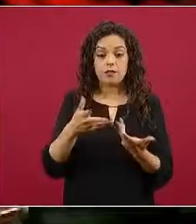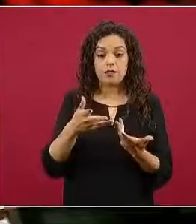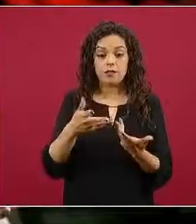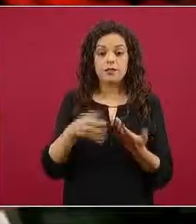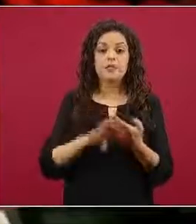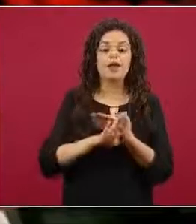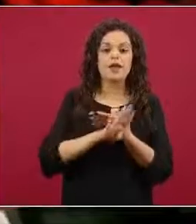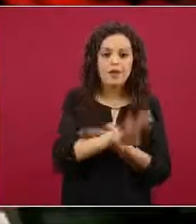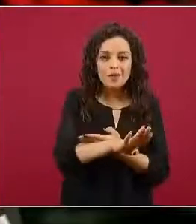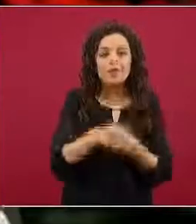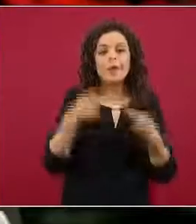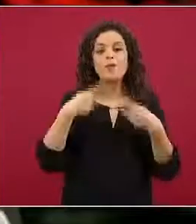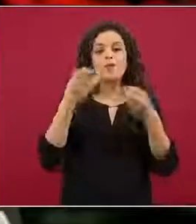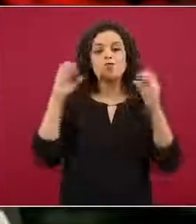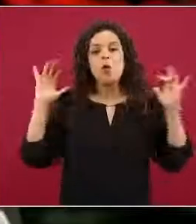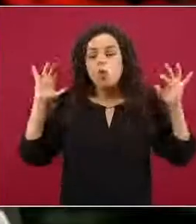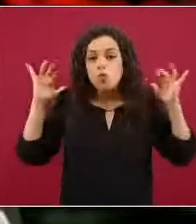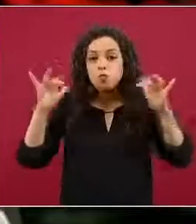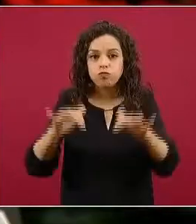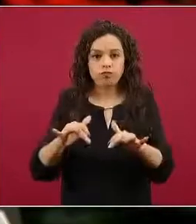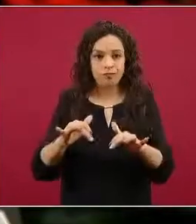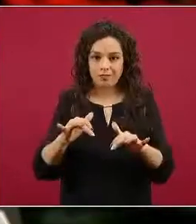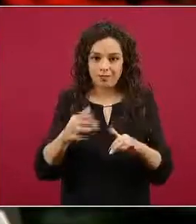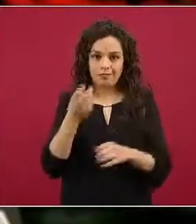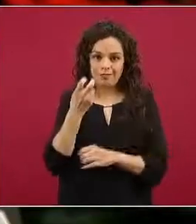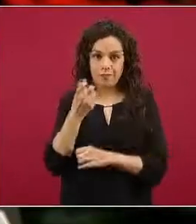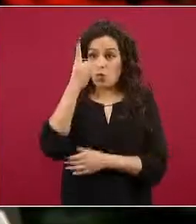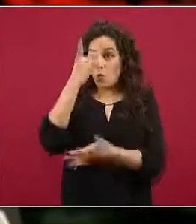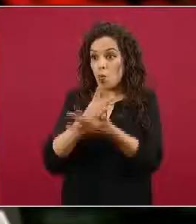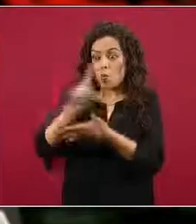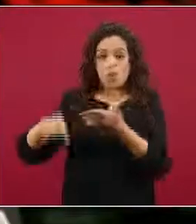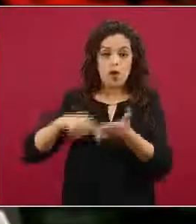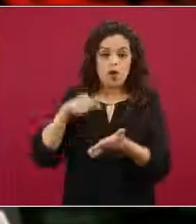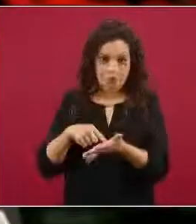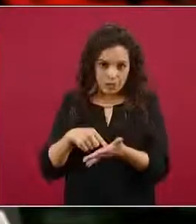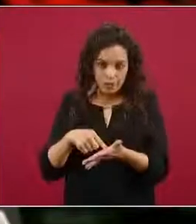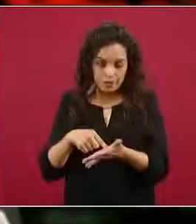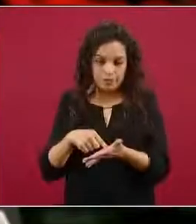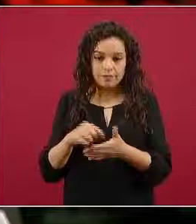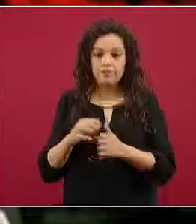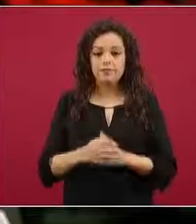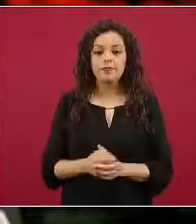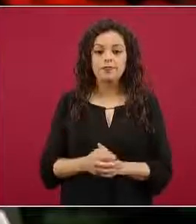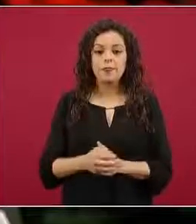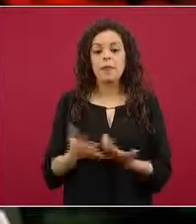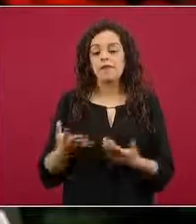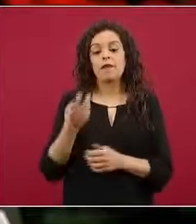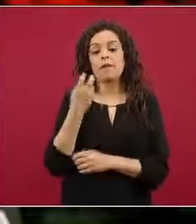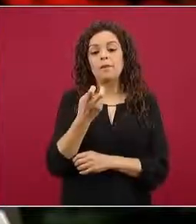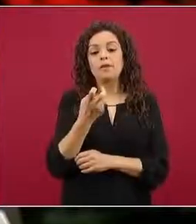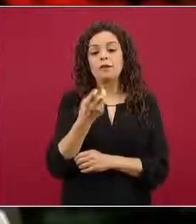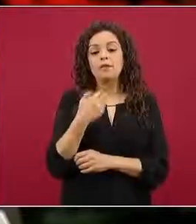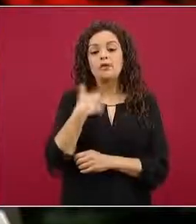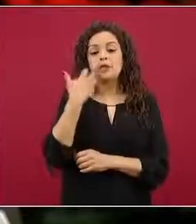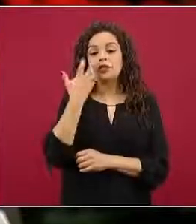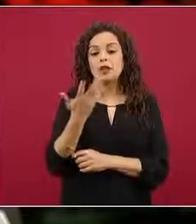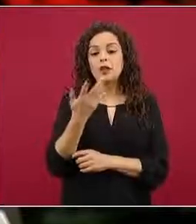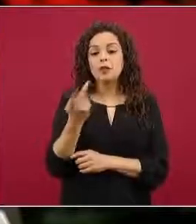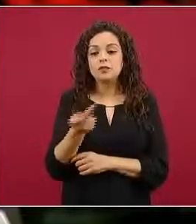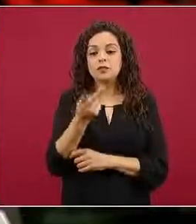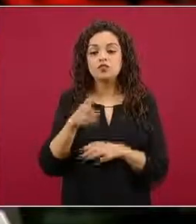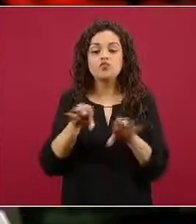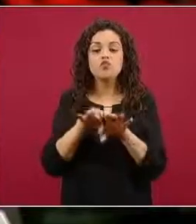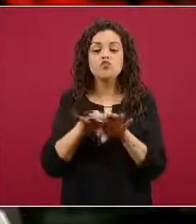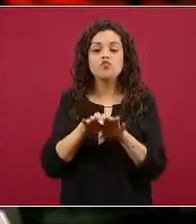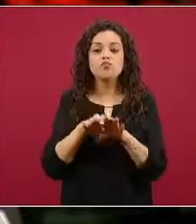para evitar que la gente llegara en grandes concentraciones a un solo lugar. Entonces, pues bueno, ¿cuál es el cambio de visión,